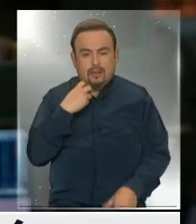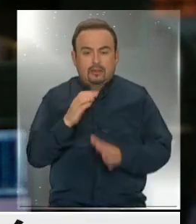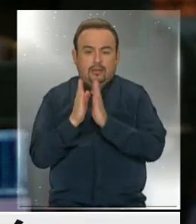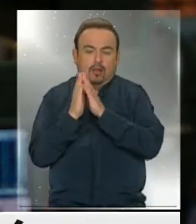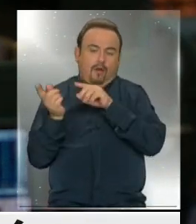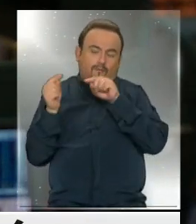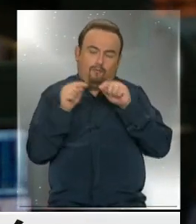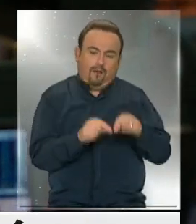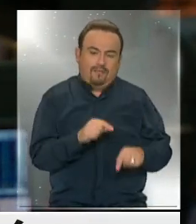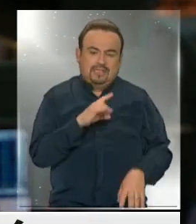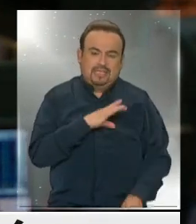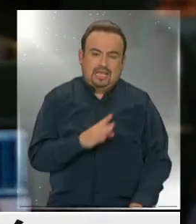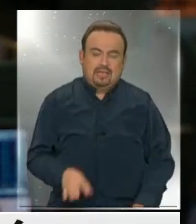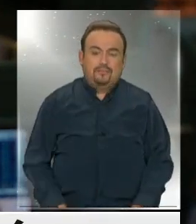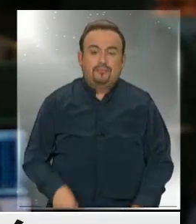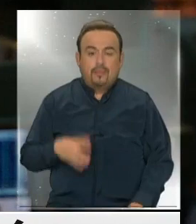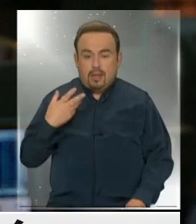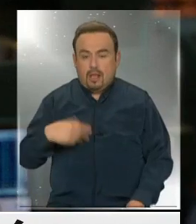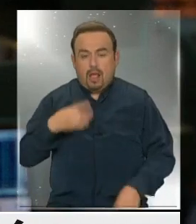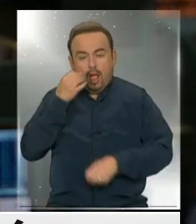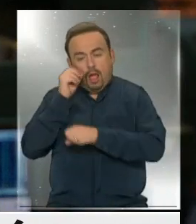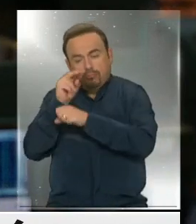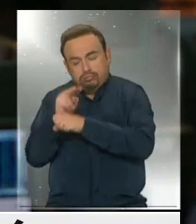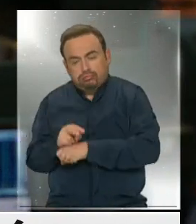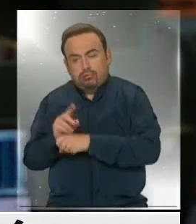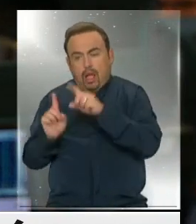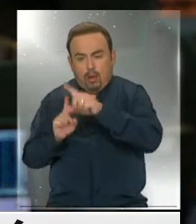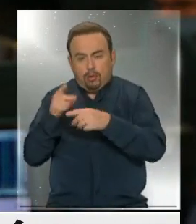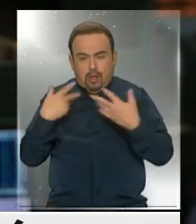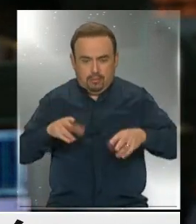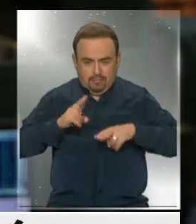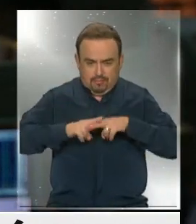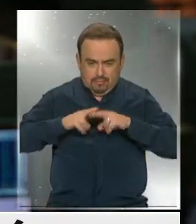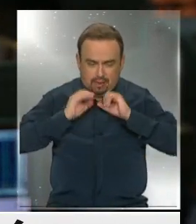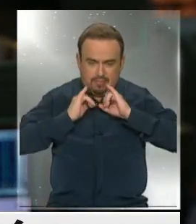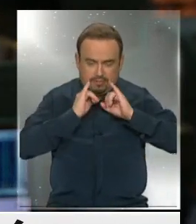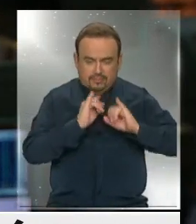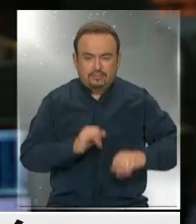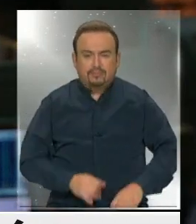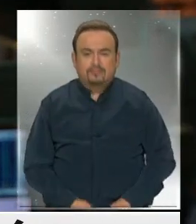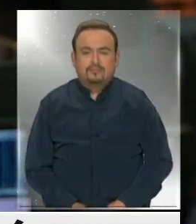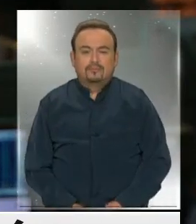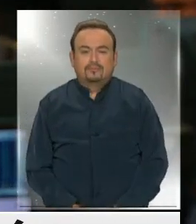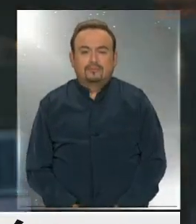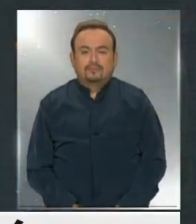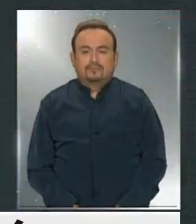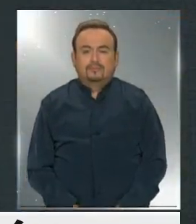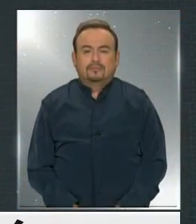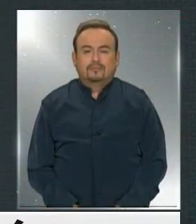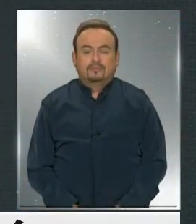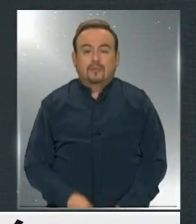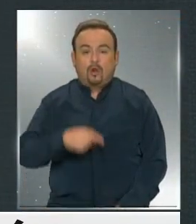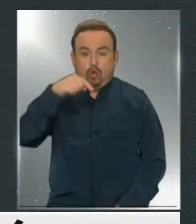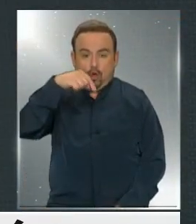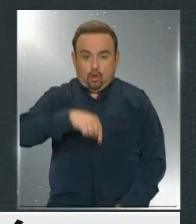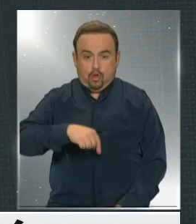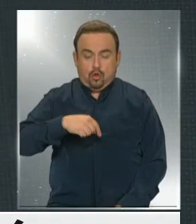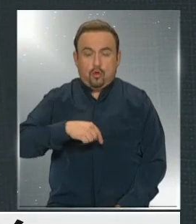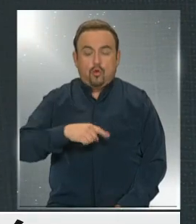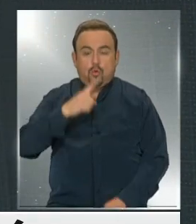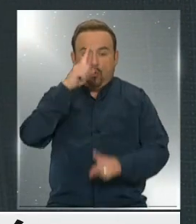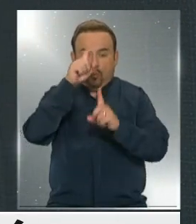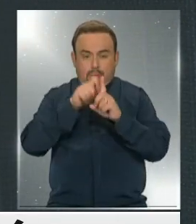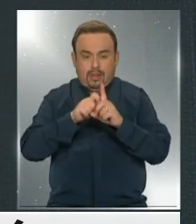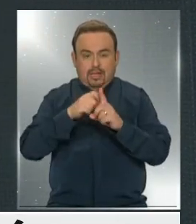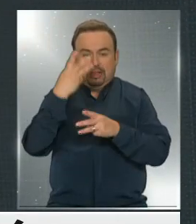de vuelta a nuestro país. Conocimos los testimonios y los revisamos en el informe de Claudia Casanova. Ya, hoy día vamos a cumplir casi un